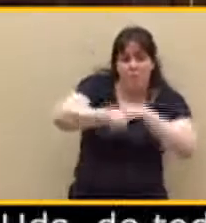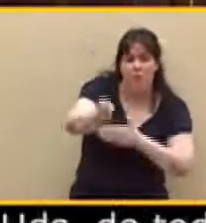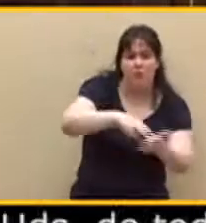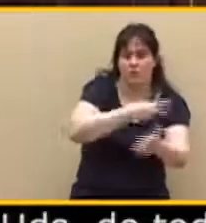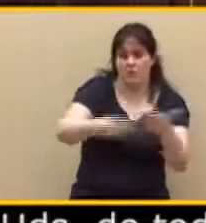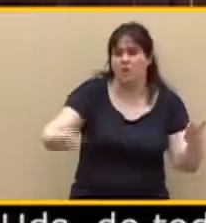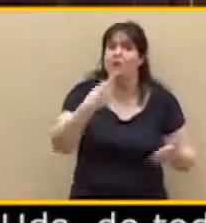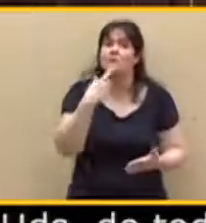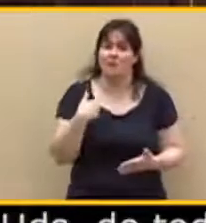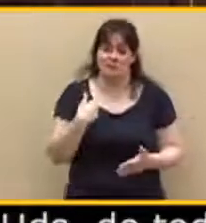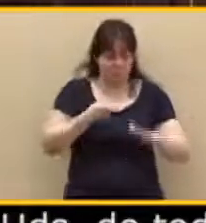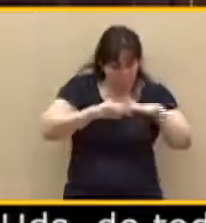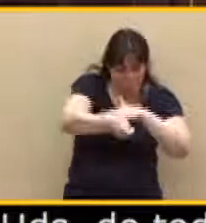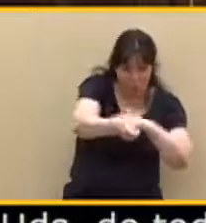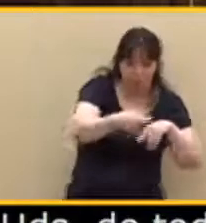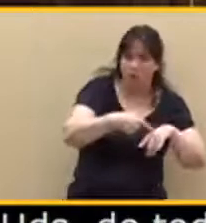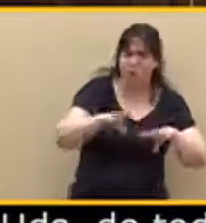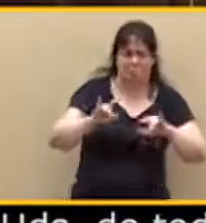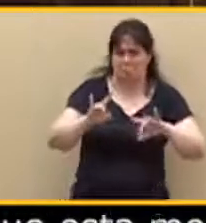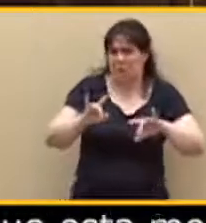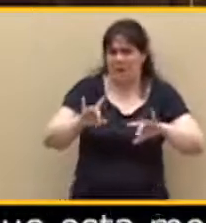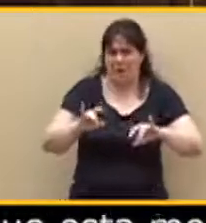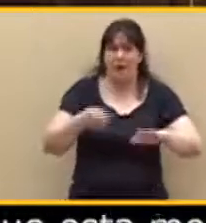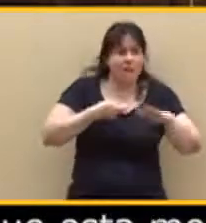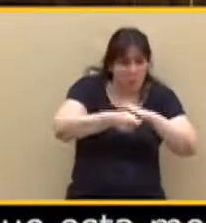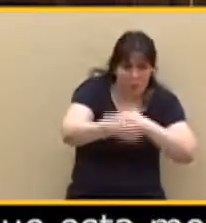moción no sirve para nada, que no va a prosperar.